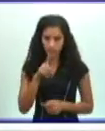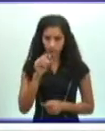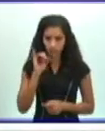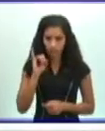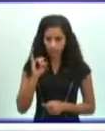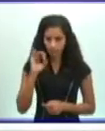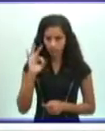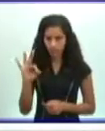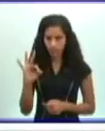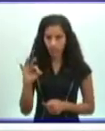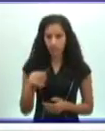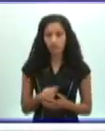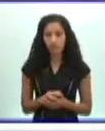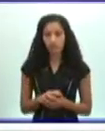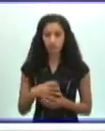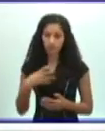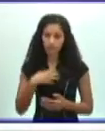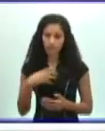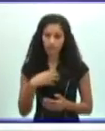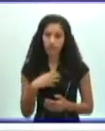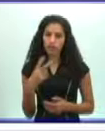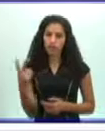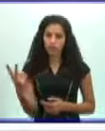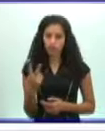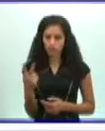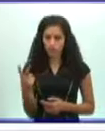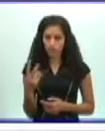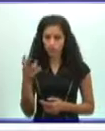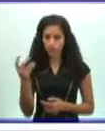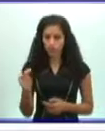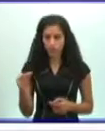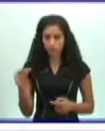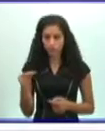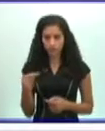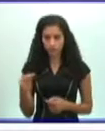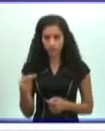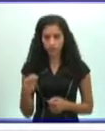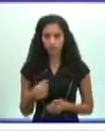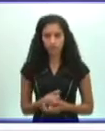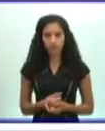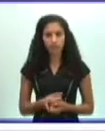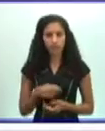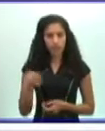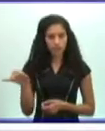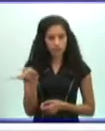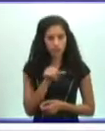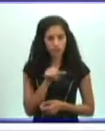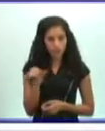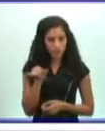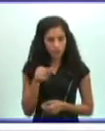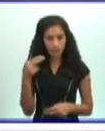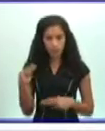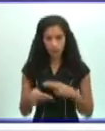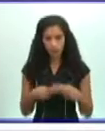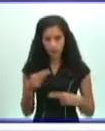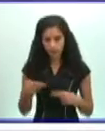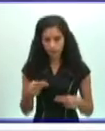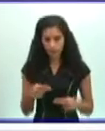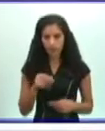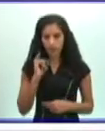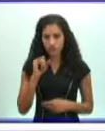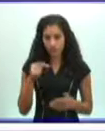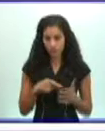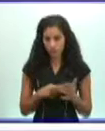168 a pesar de tener dos factores negativos. Lo mismo nos sucedió con 6 por